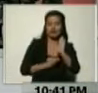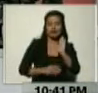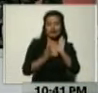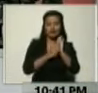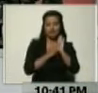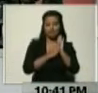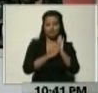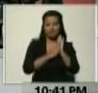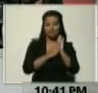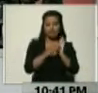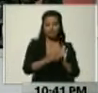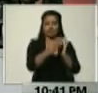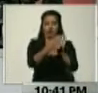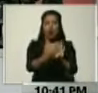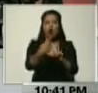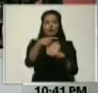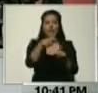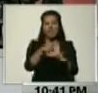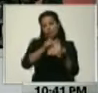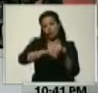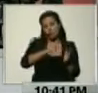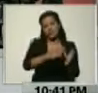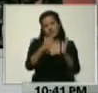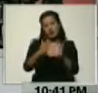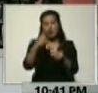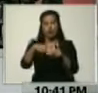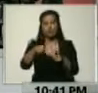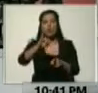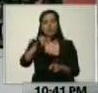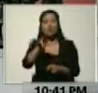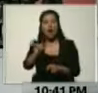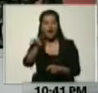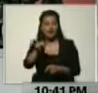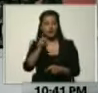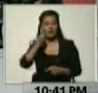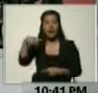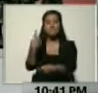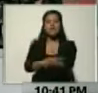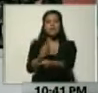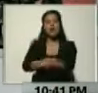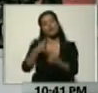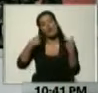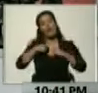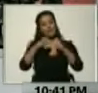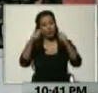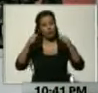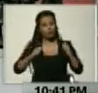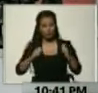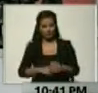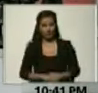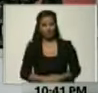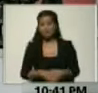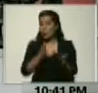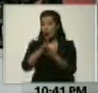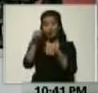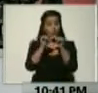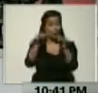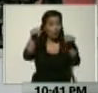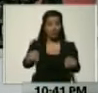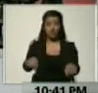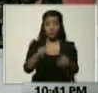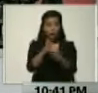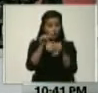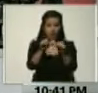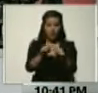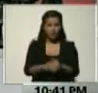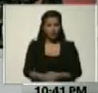Rondinora, Rosaris, Juan Carlos. Nuestro querido hermano Aristóbulo Isturiz. Bueno, seguimos aquí. No,